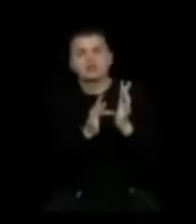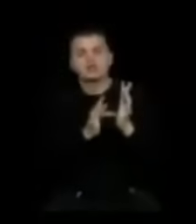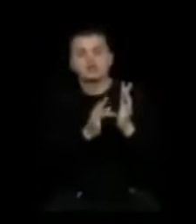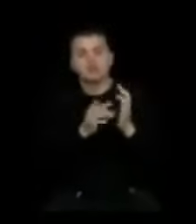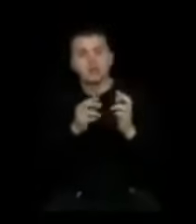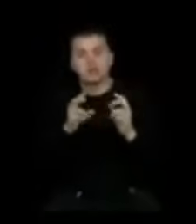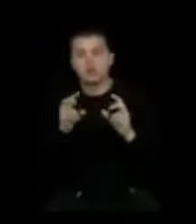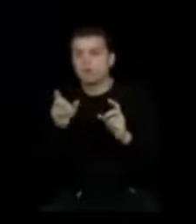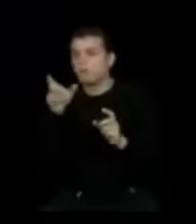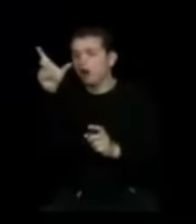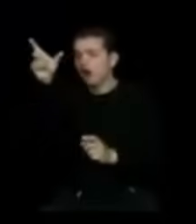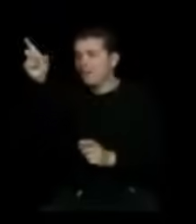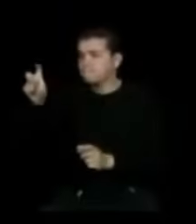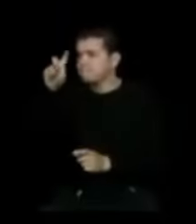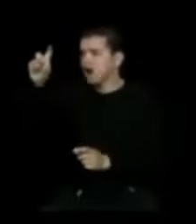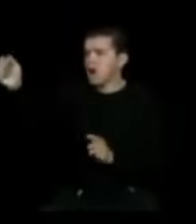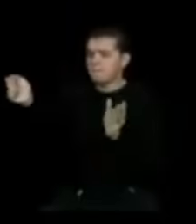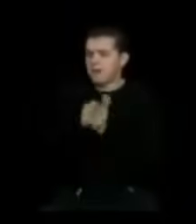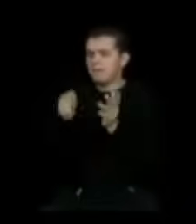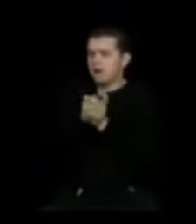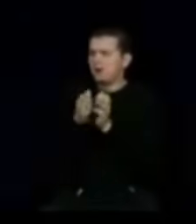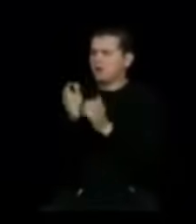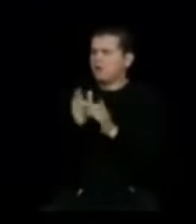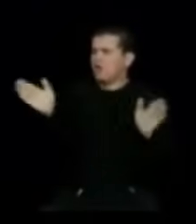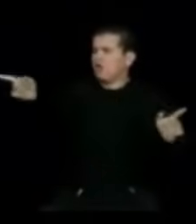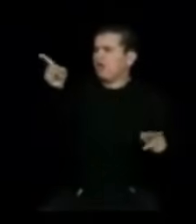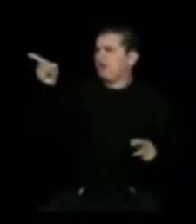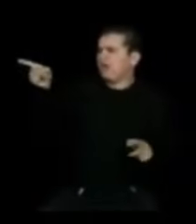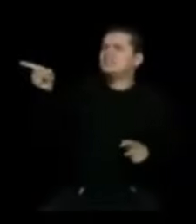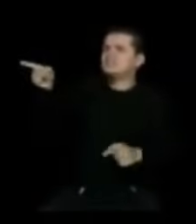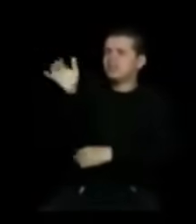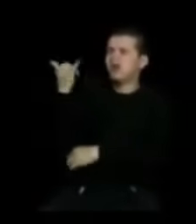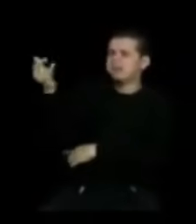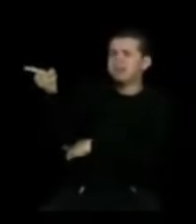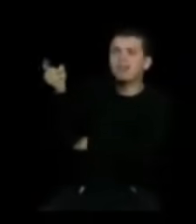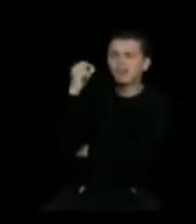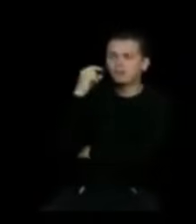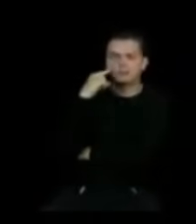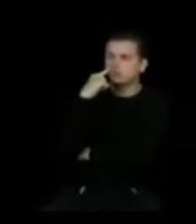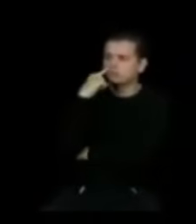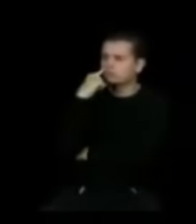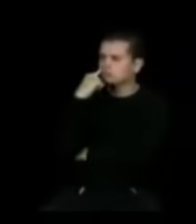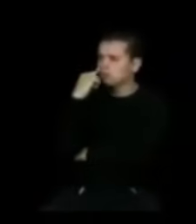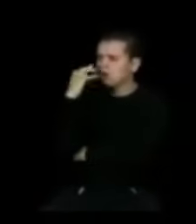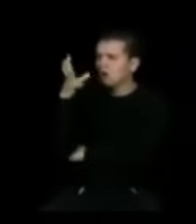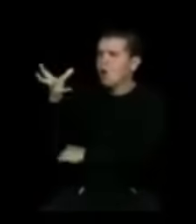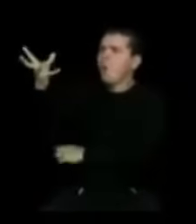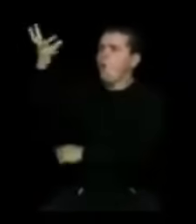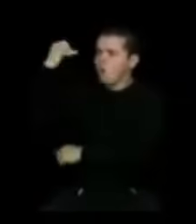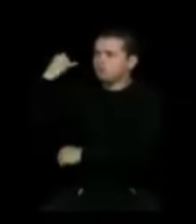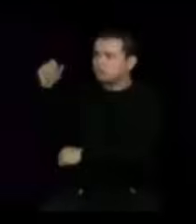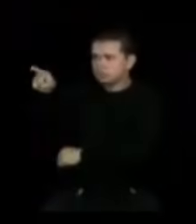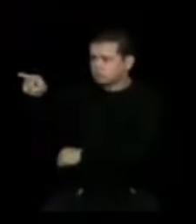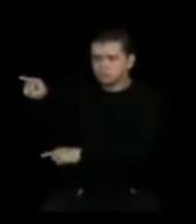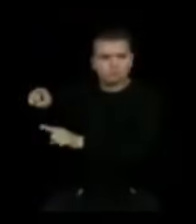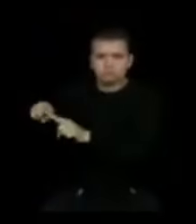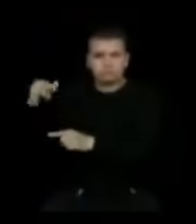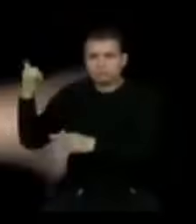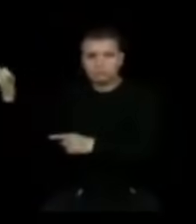Jesús ya no está colgado en la cruz, ya no está en ese lugar. Estuvo, pero ya no está